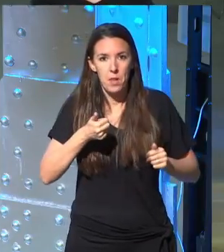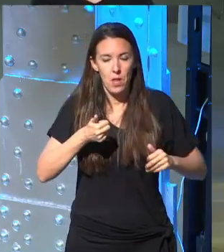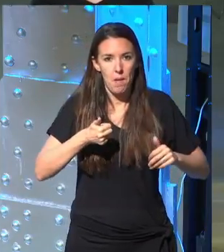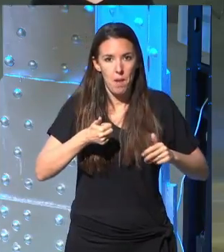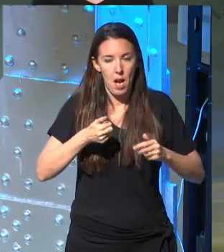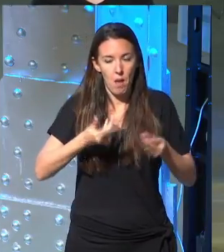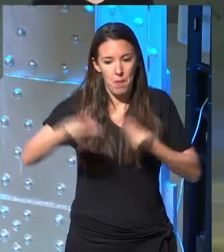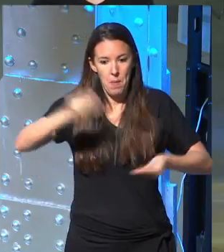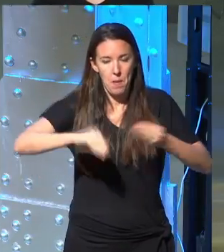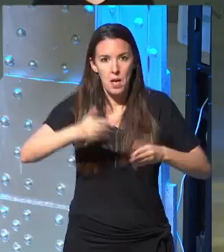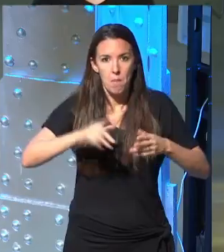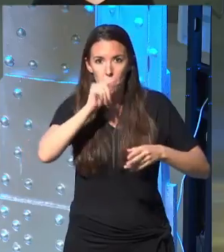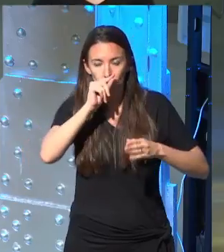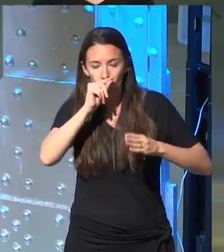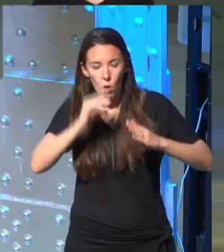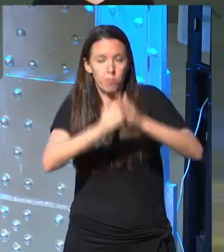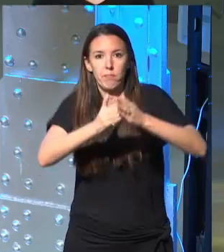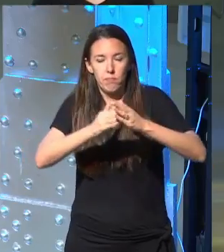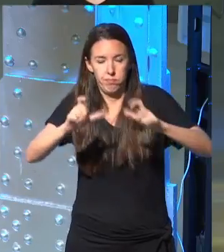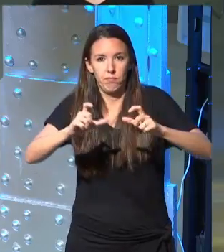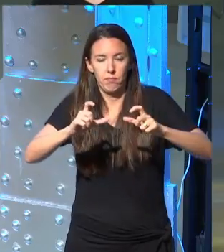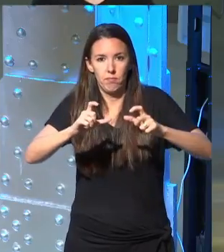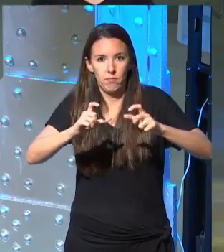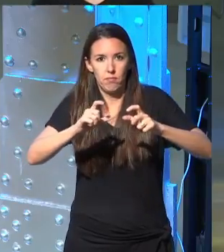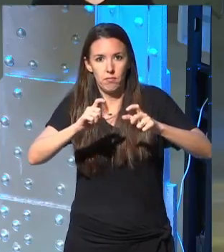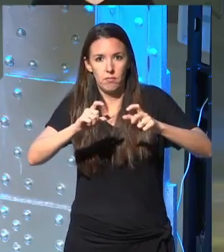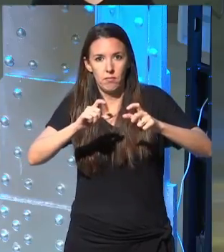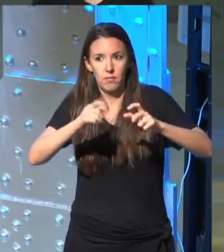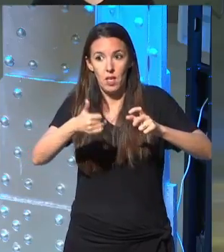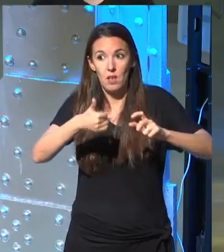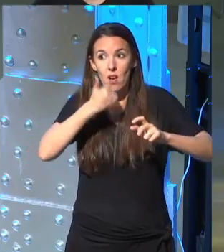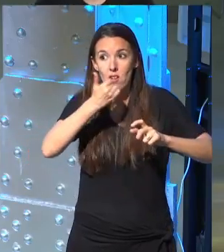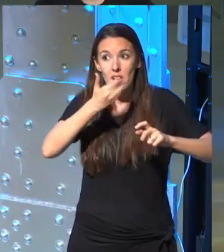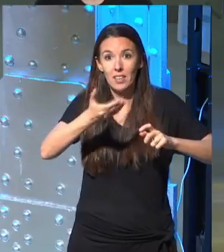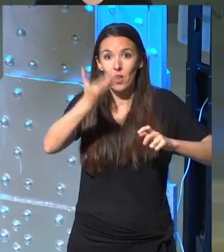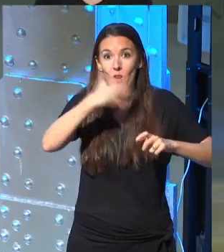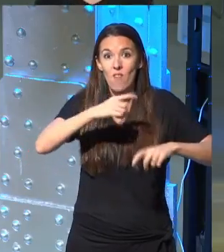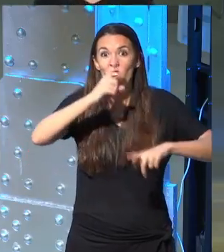moverse, igual estaba a mitad de un tuit y hacía... Te acaba de llegar a casa un iPhone X ahora mismo. Sí, ¿no?